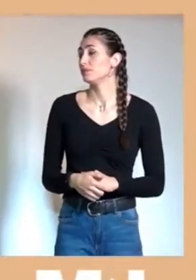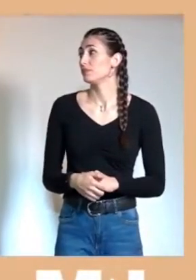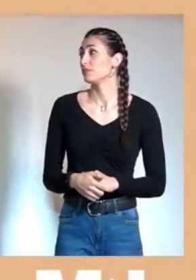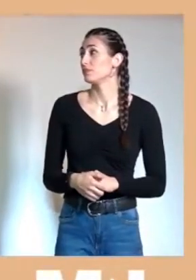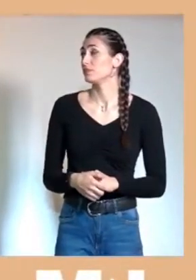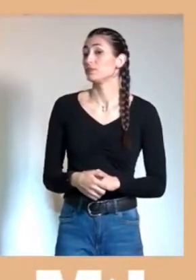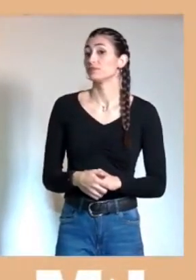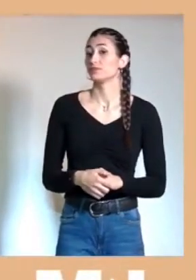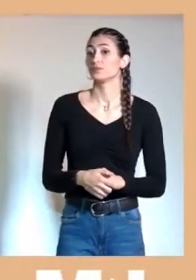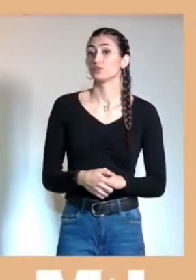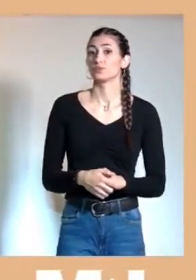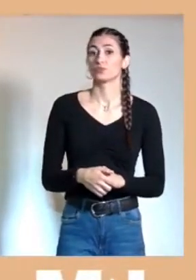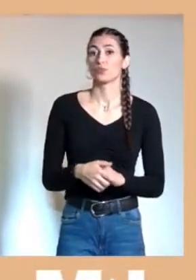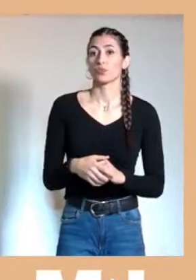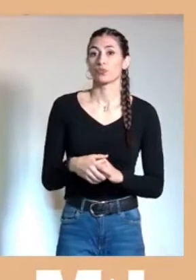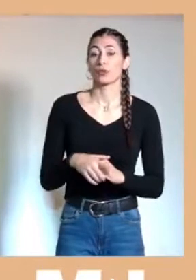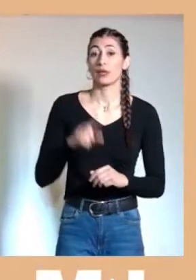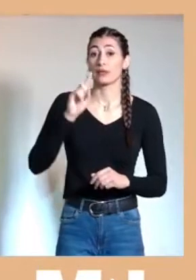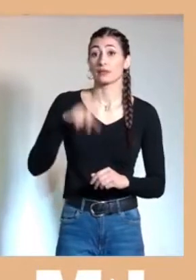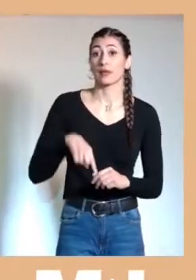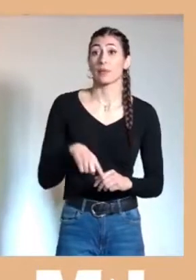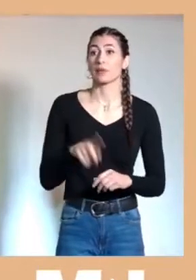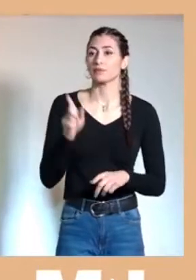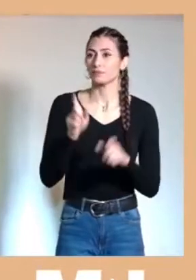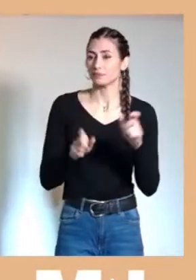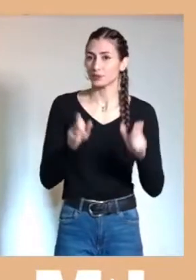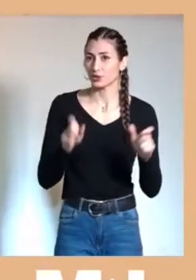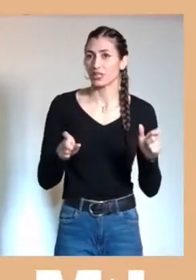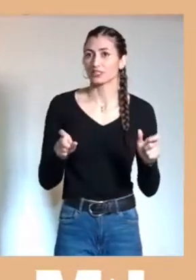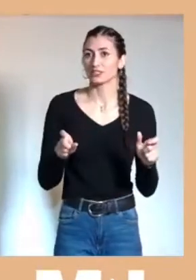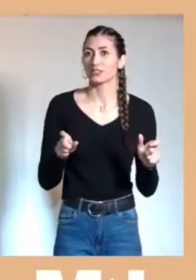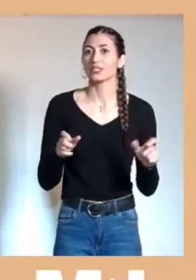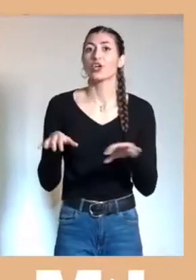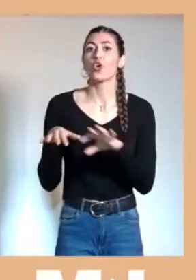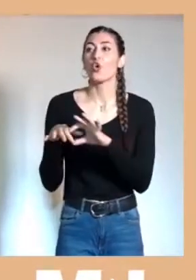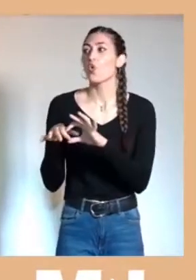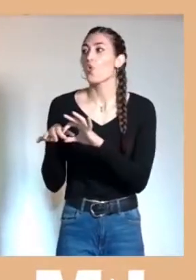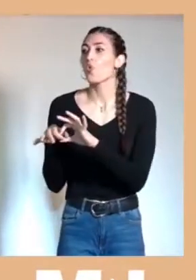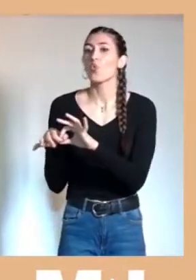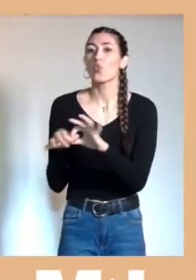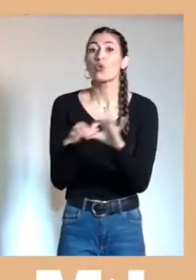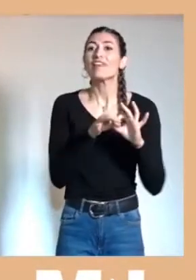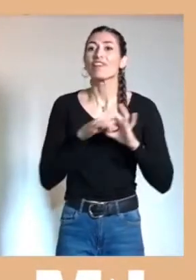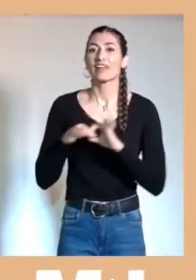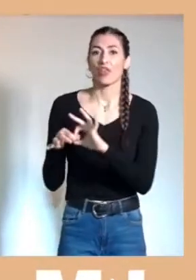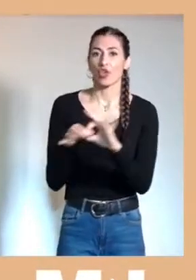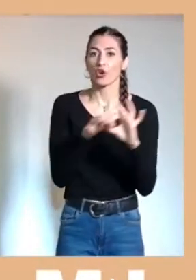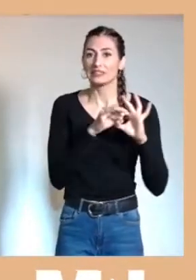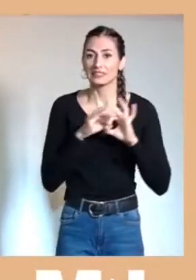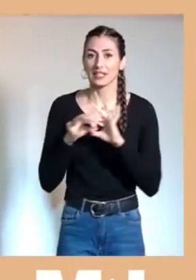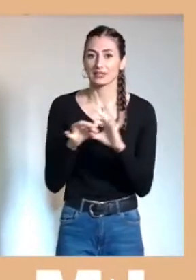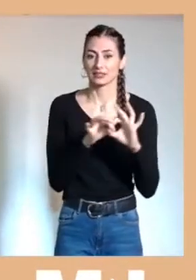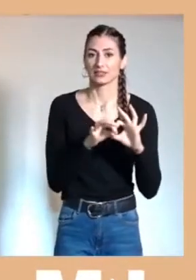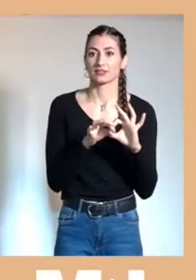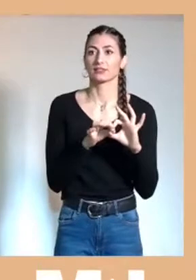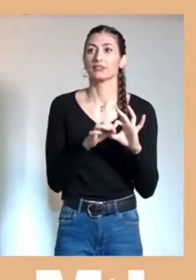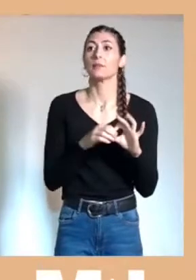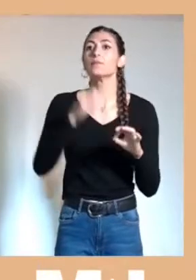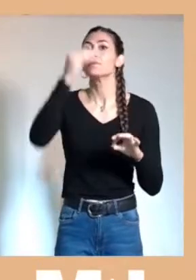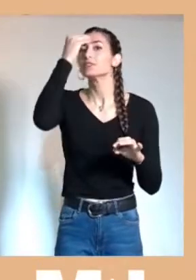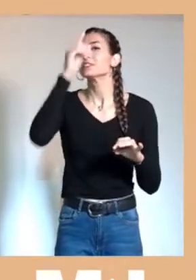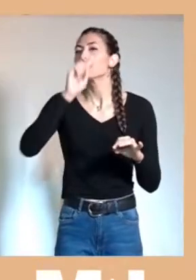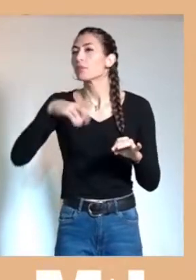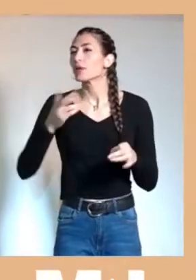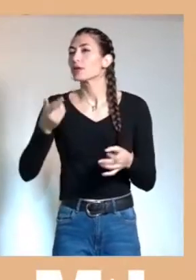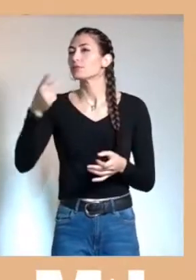Dentro del partido tenemos también un grupito de personas que son unificacionistas. Creo que también hay alguna persona